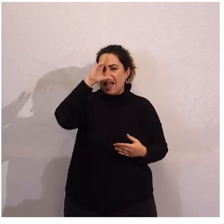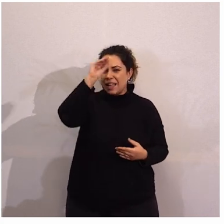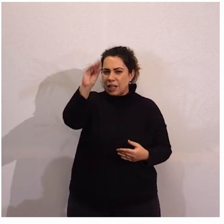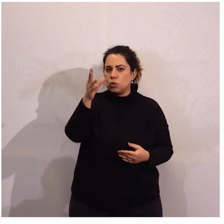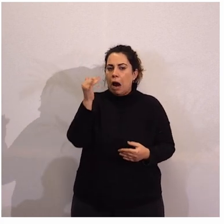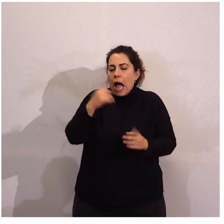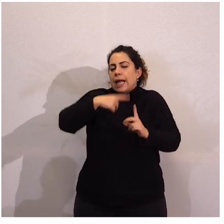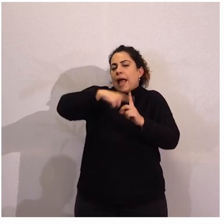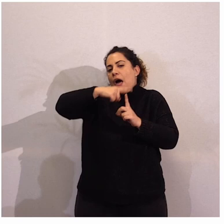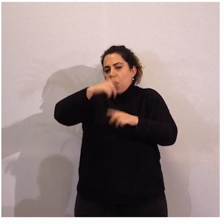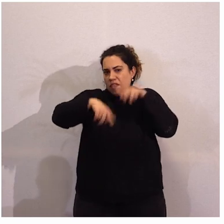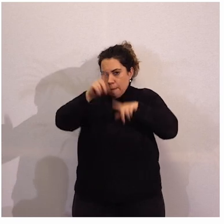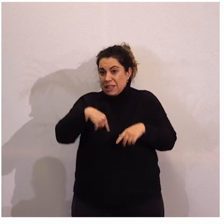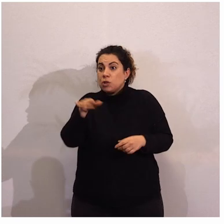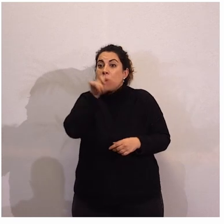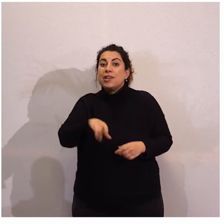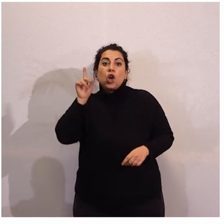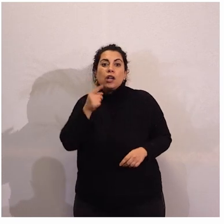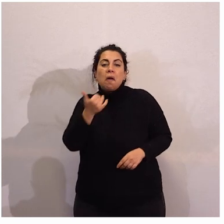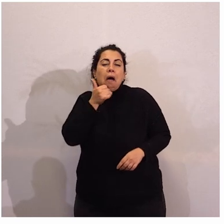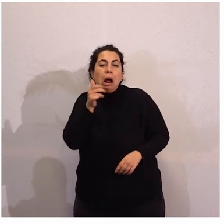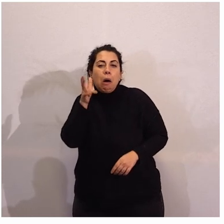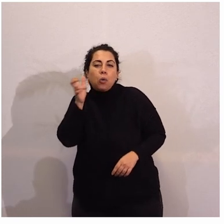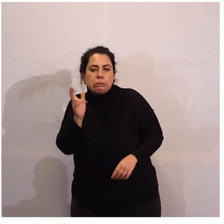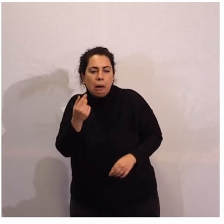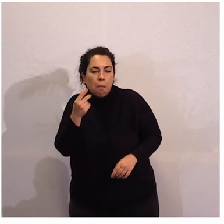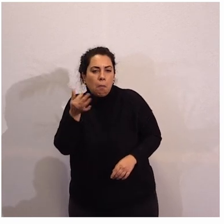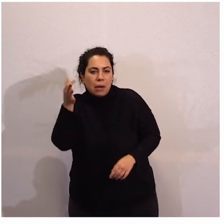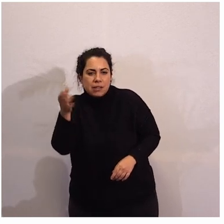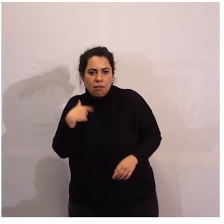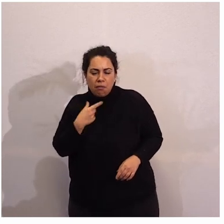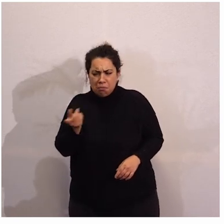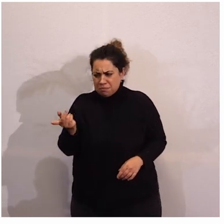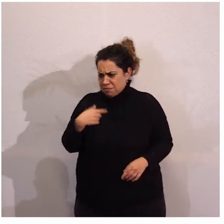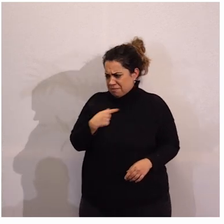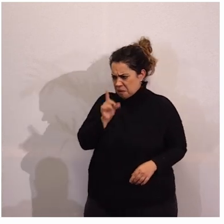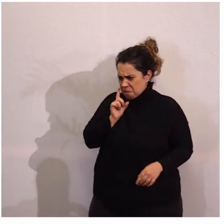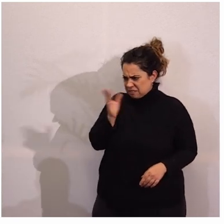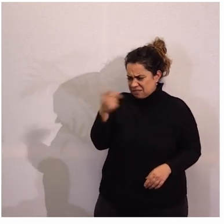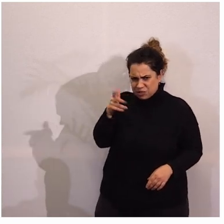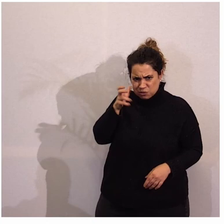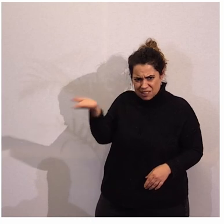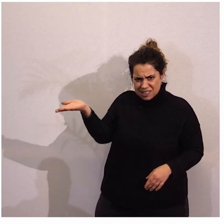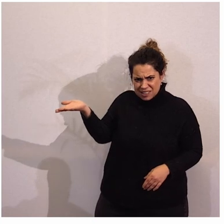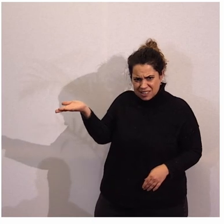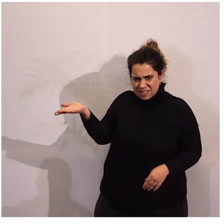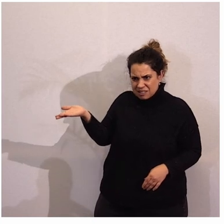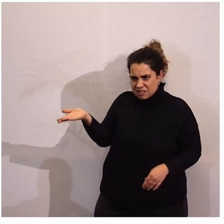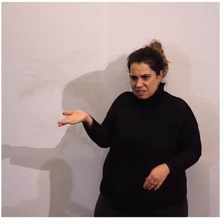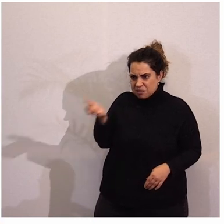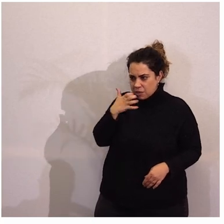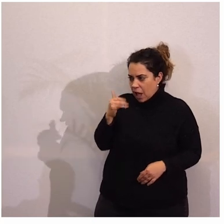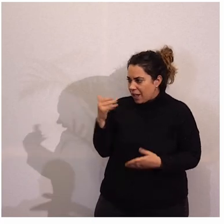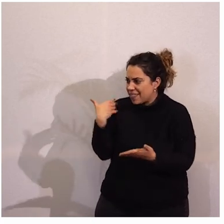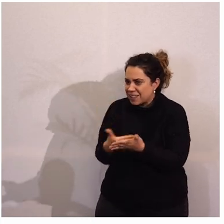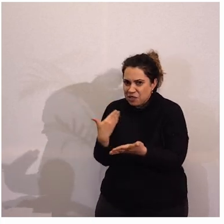muchos grados, ¿no? Una persona sorda que oye algo, decir, uff, este está mintiendo, Oye, pero si tienes su